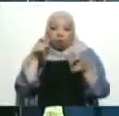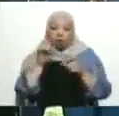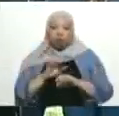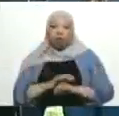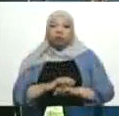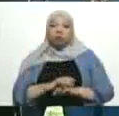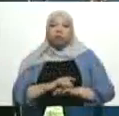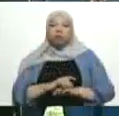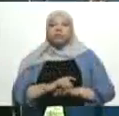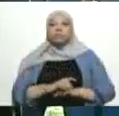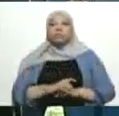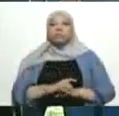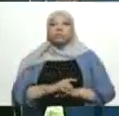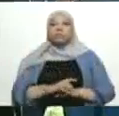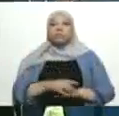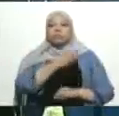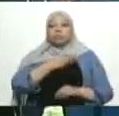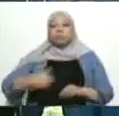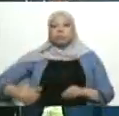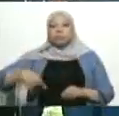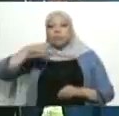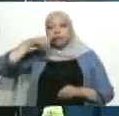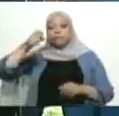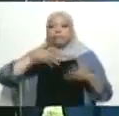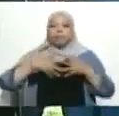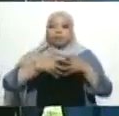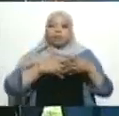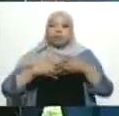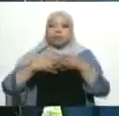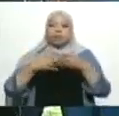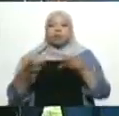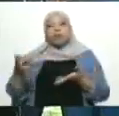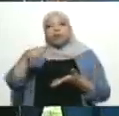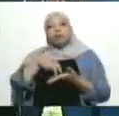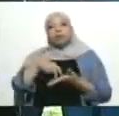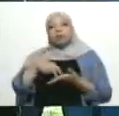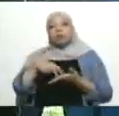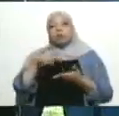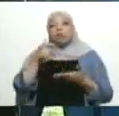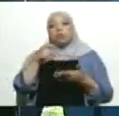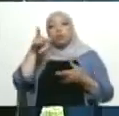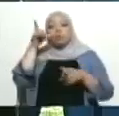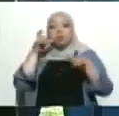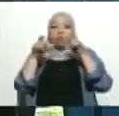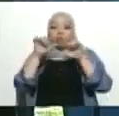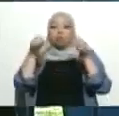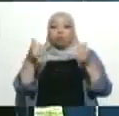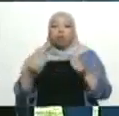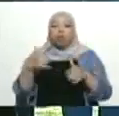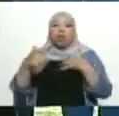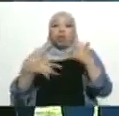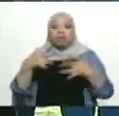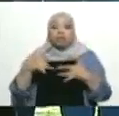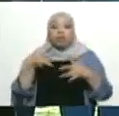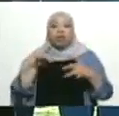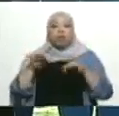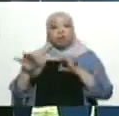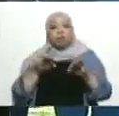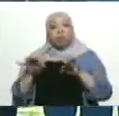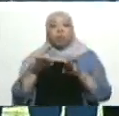o uno de los de seguridad del presidente de Estados Unidos estaba allí en la tarima de allá y montó la seguridad del evento.